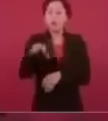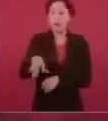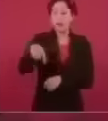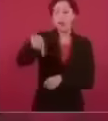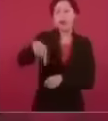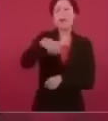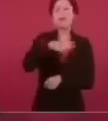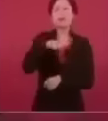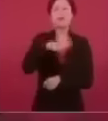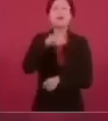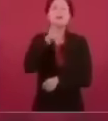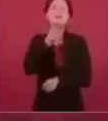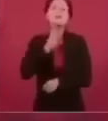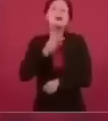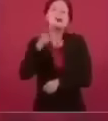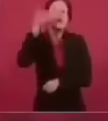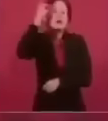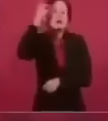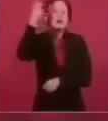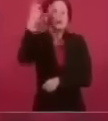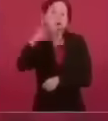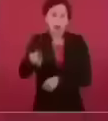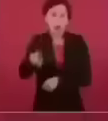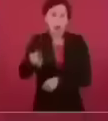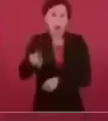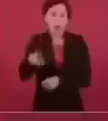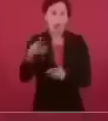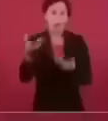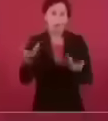Pemex. Y cuando esto sucede,